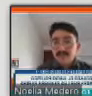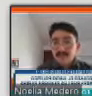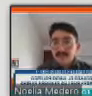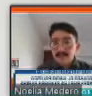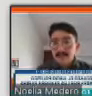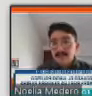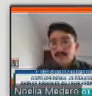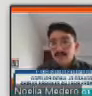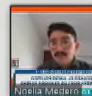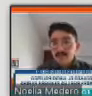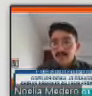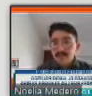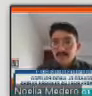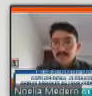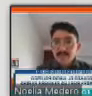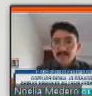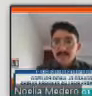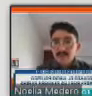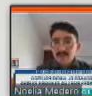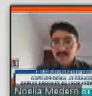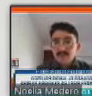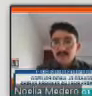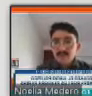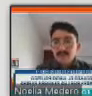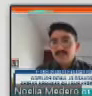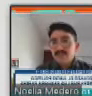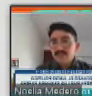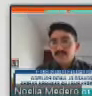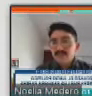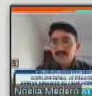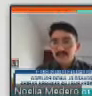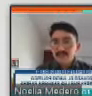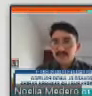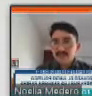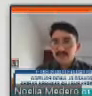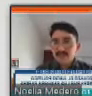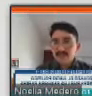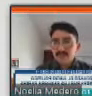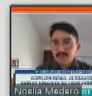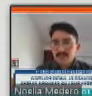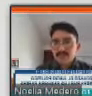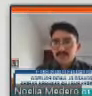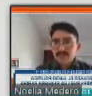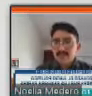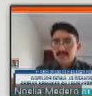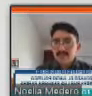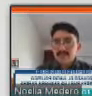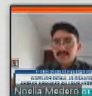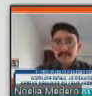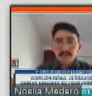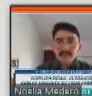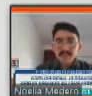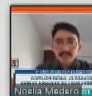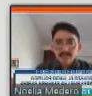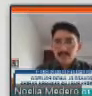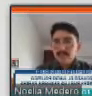fiscales. Y está demostrado de que su familia tiene mucho dinero en paraísos fiscales. Eso es una actitud que Sebastián Piñera siempre